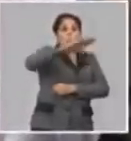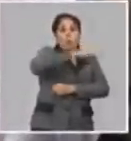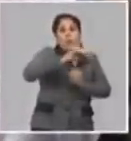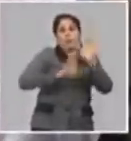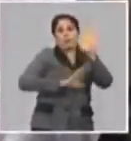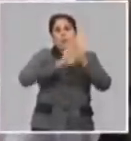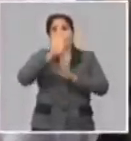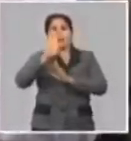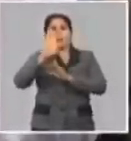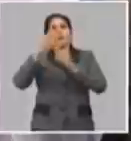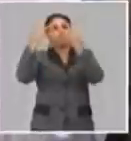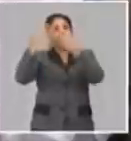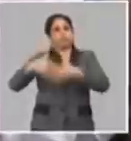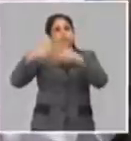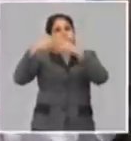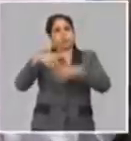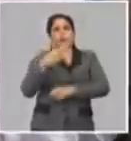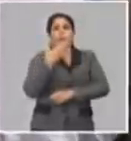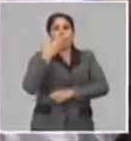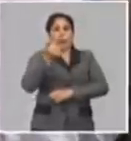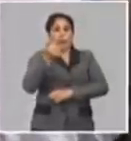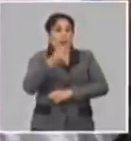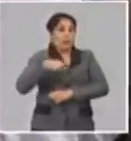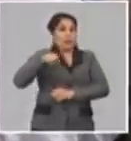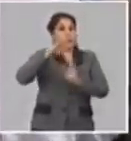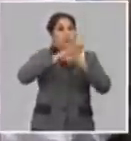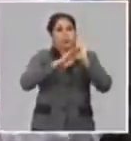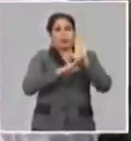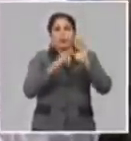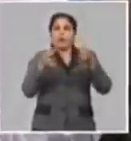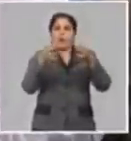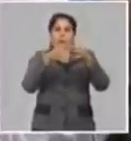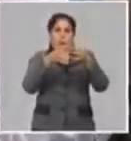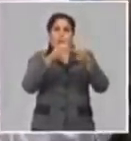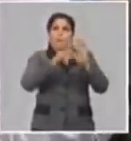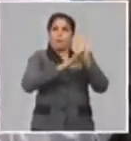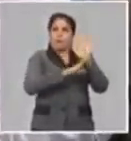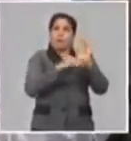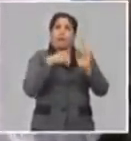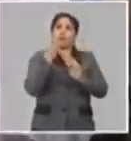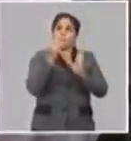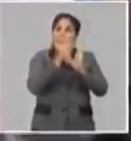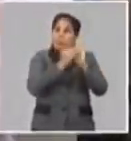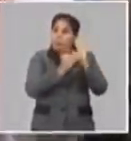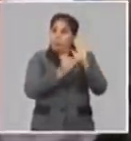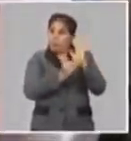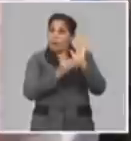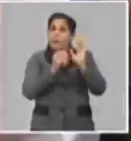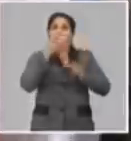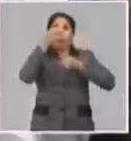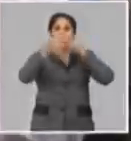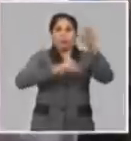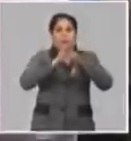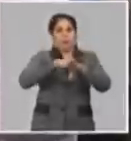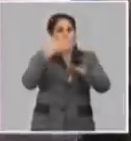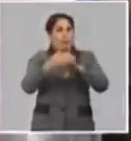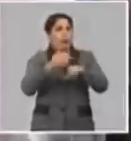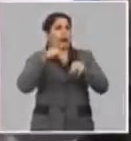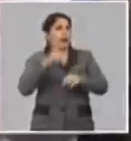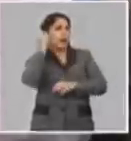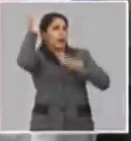crecimiento productivo del país, y hacia ello van un conjunto de medidas que estamos aplicando, que tienen una explicación. Nada aquí